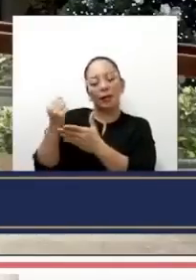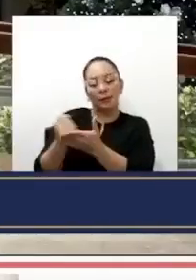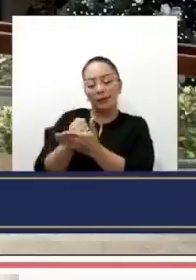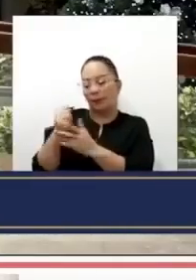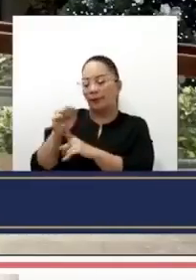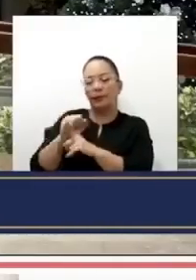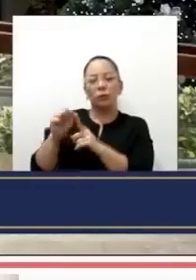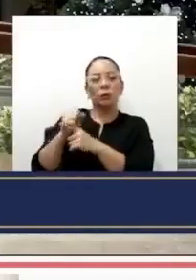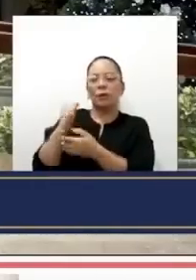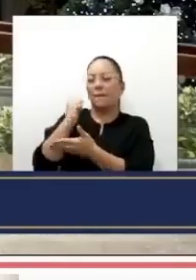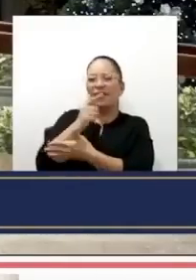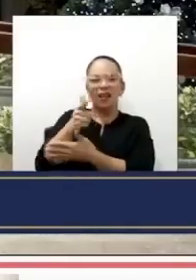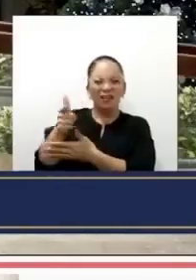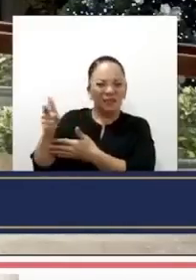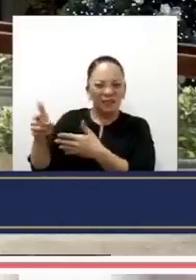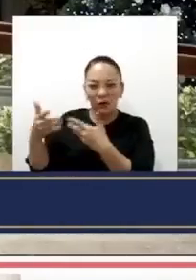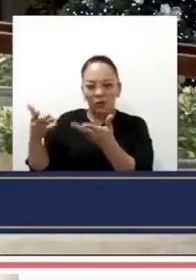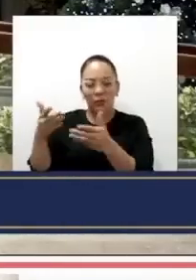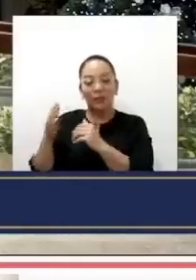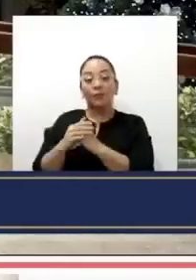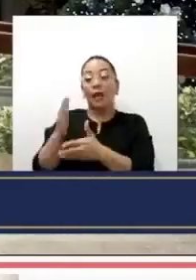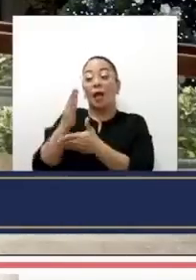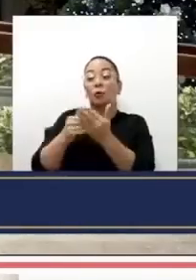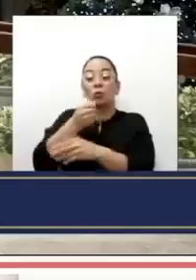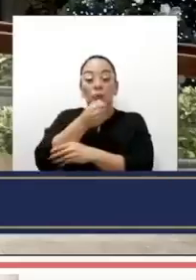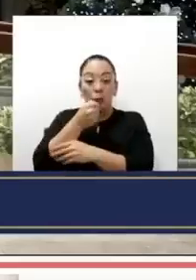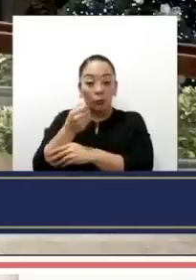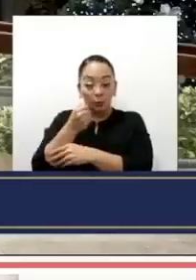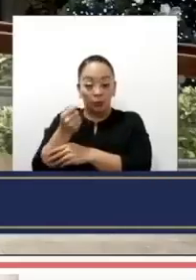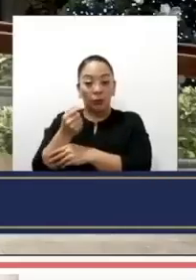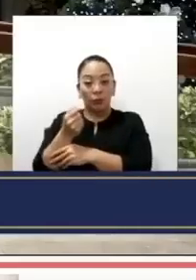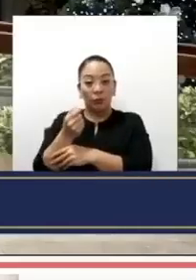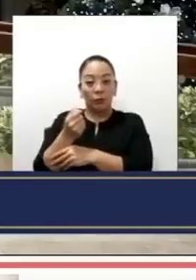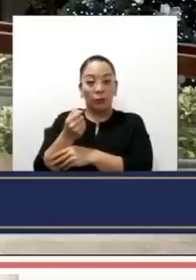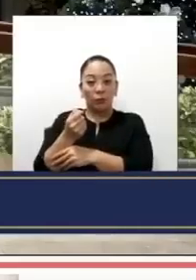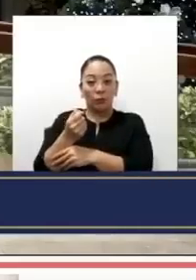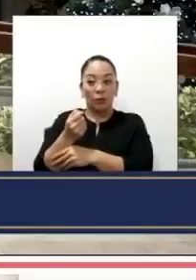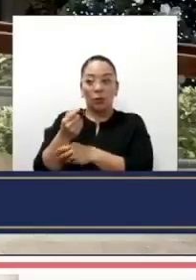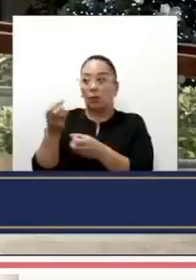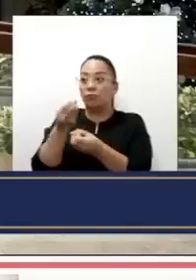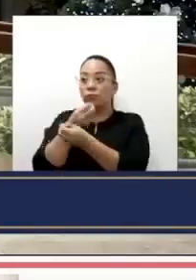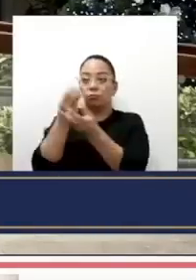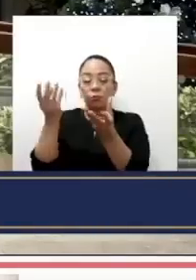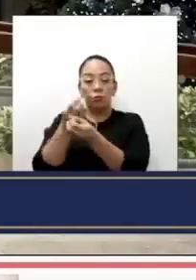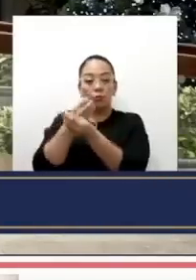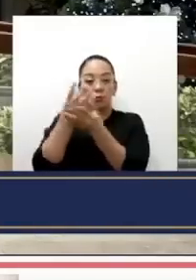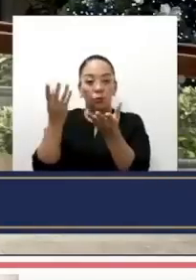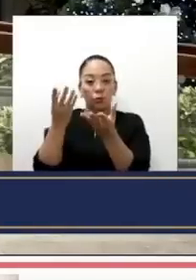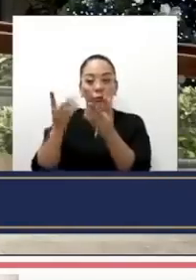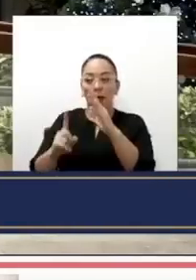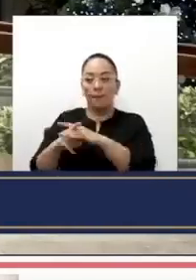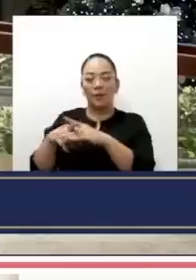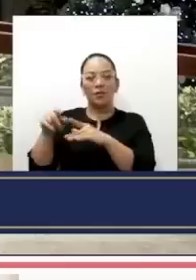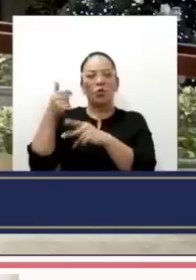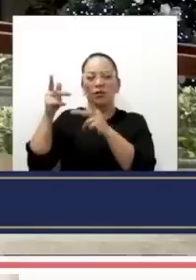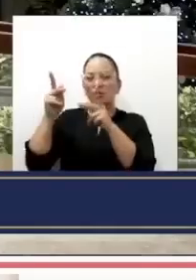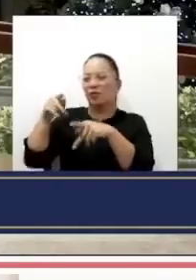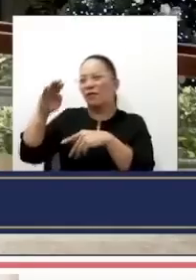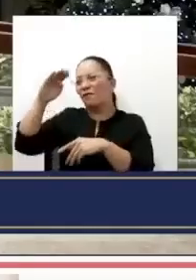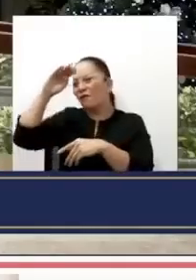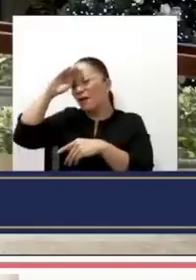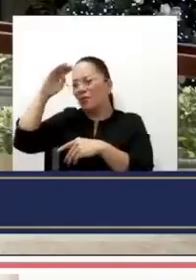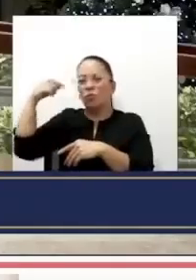sin sentido, algunos medios de prensa le dan eco y aparecen otros loquitos o enfermos